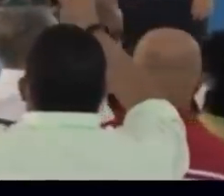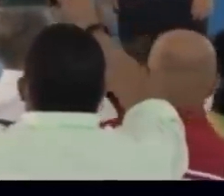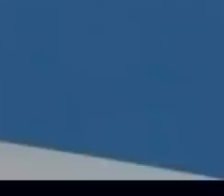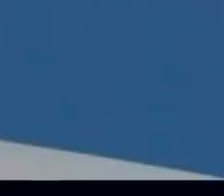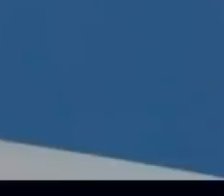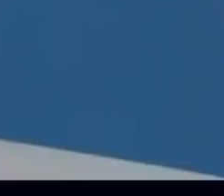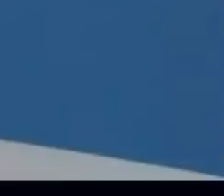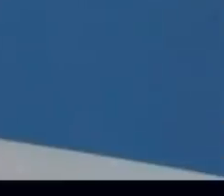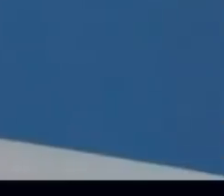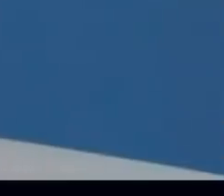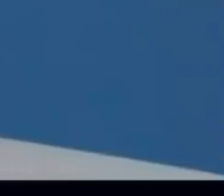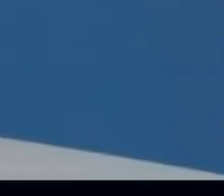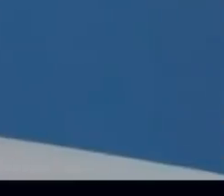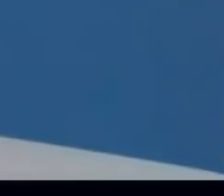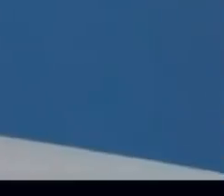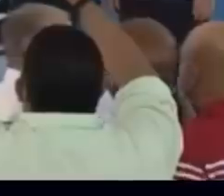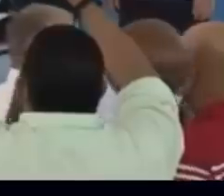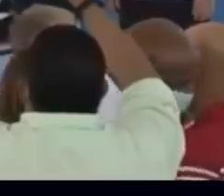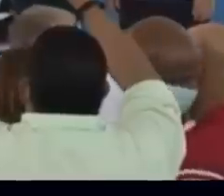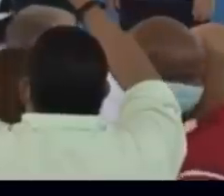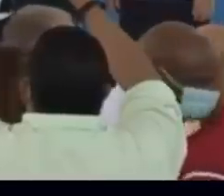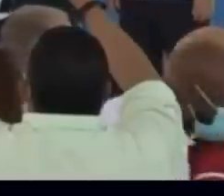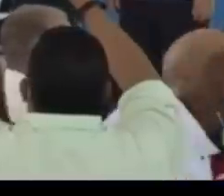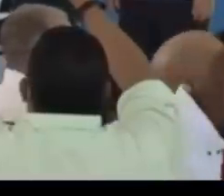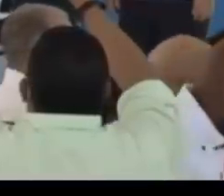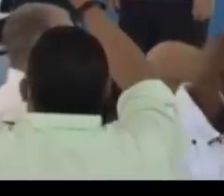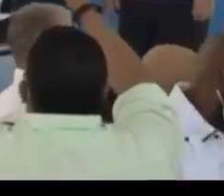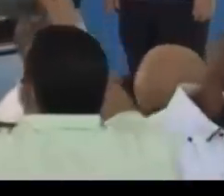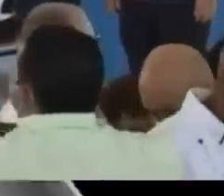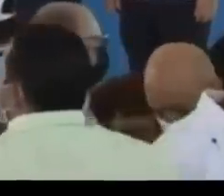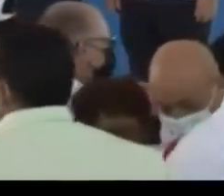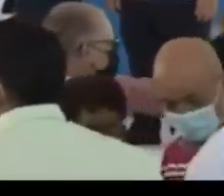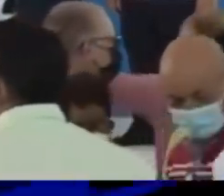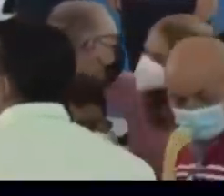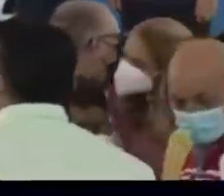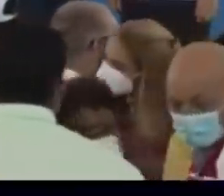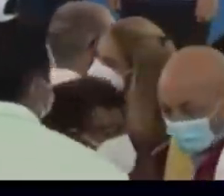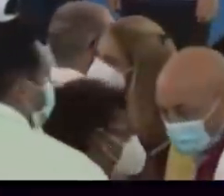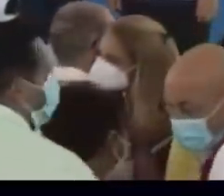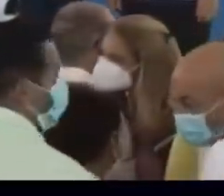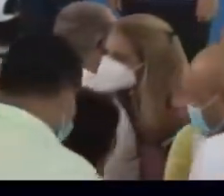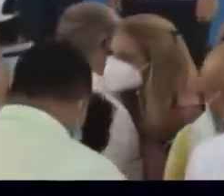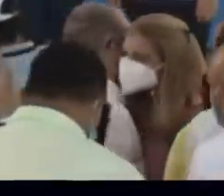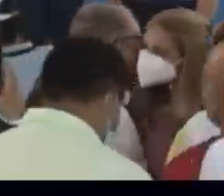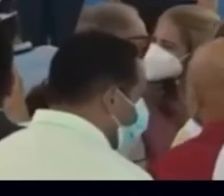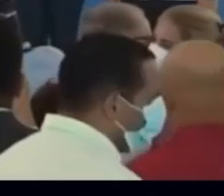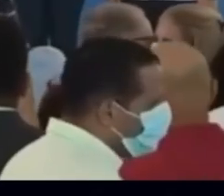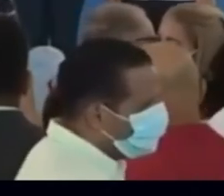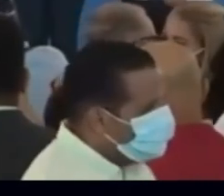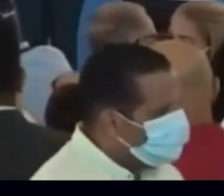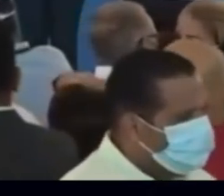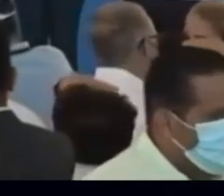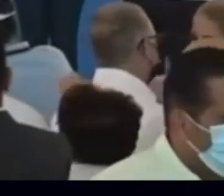Y así hacemos esta fotografía oficial del lanzamiento de Navidad Supérate.